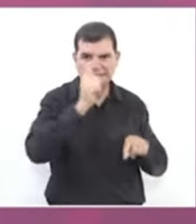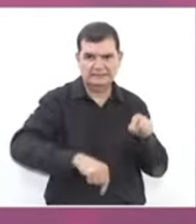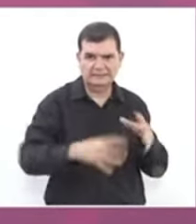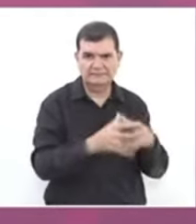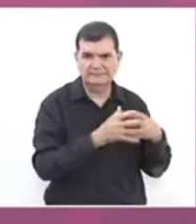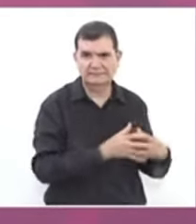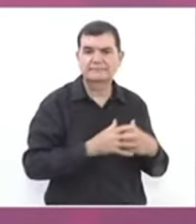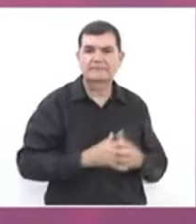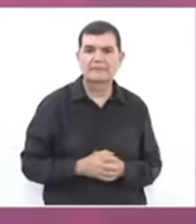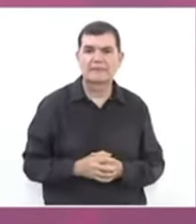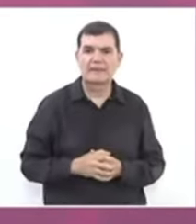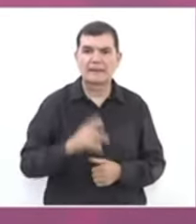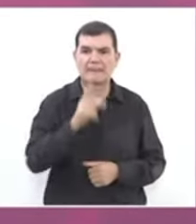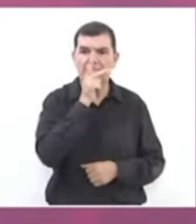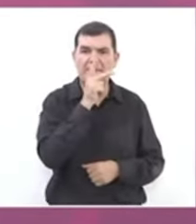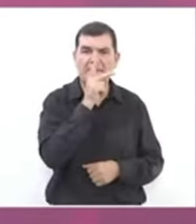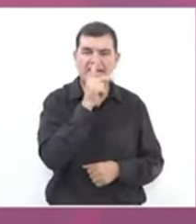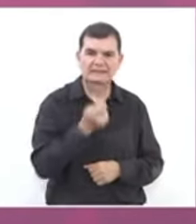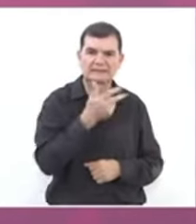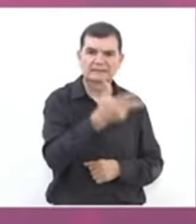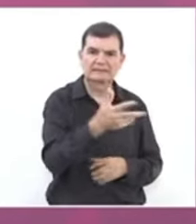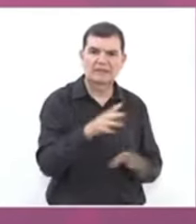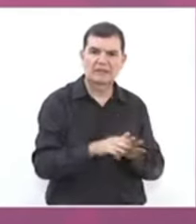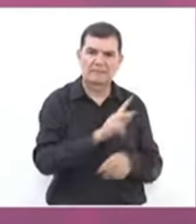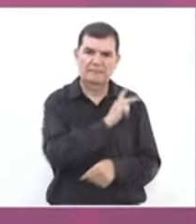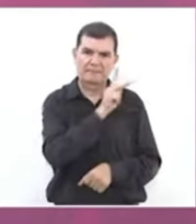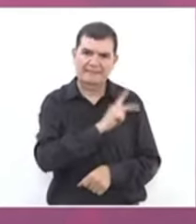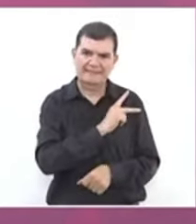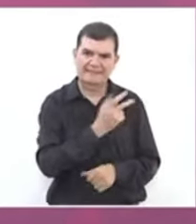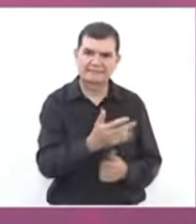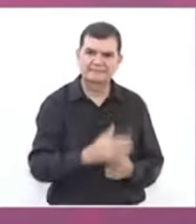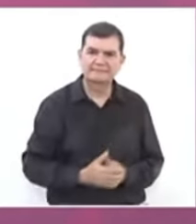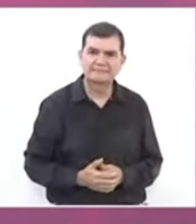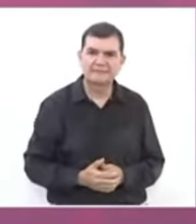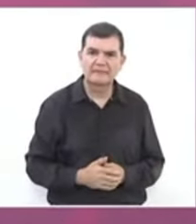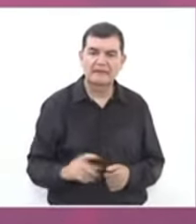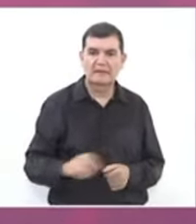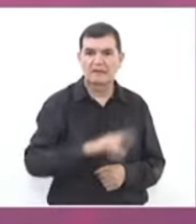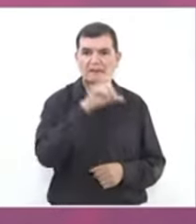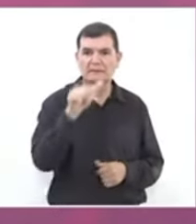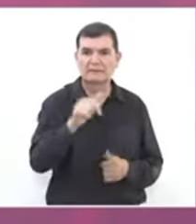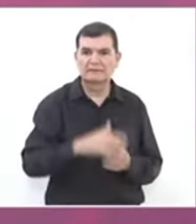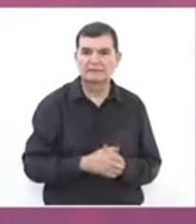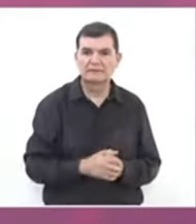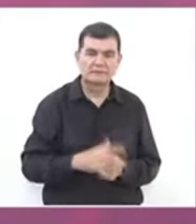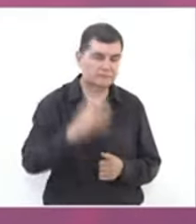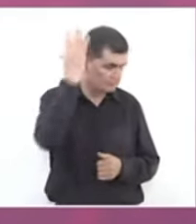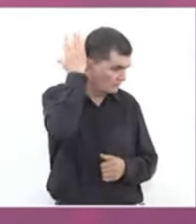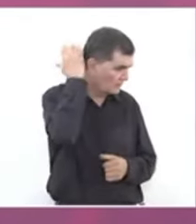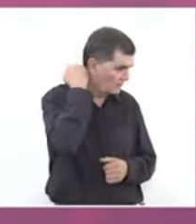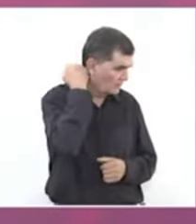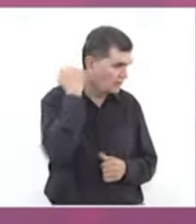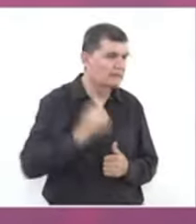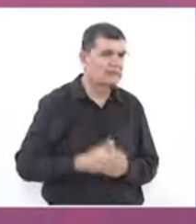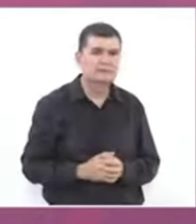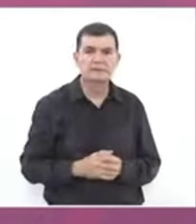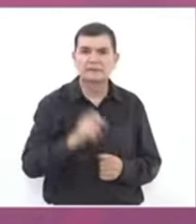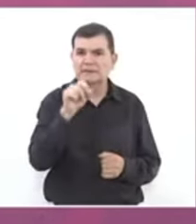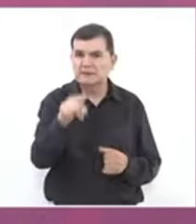Hidalgo, el padre de nuestra patria. Y luego Morelos, que